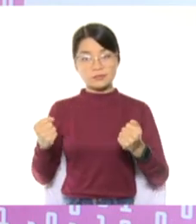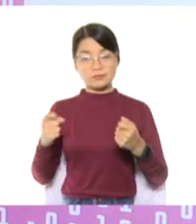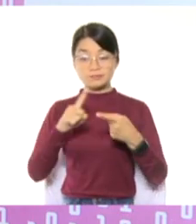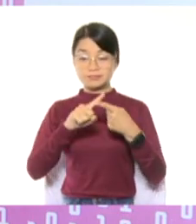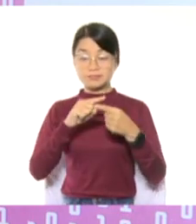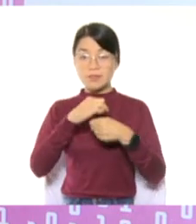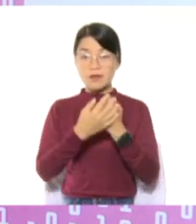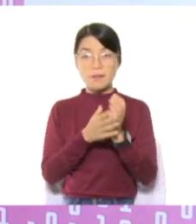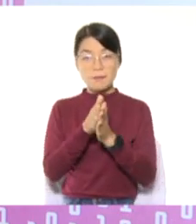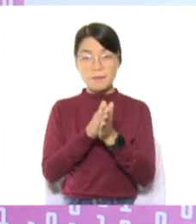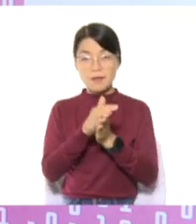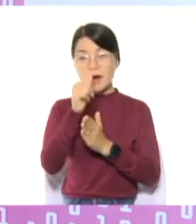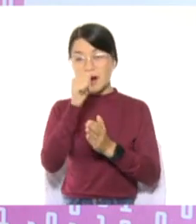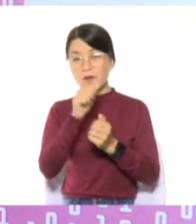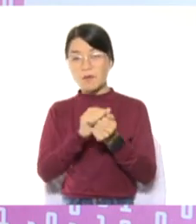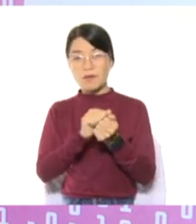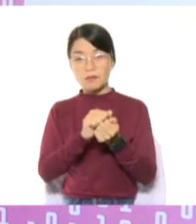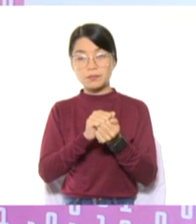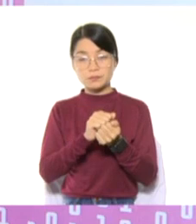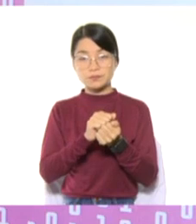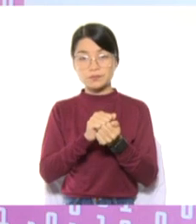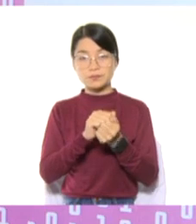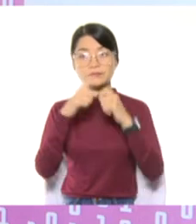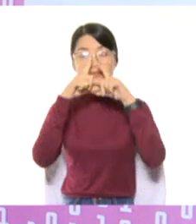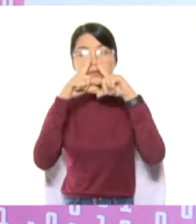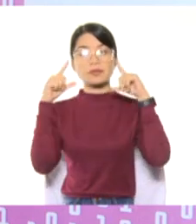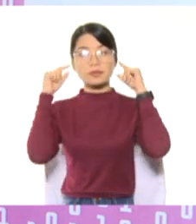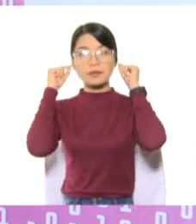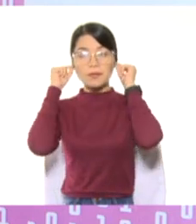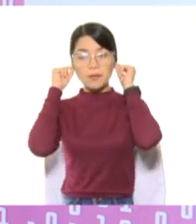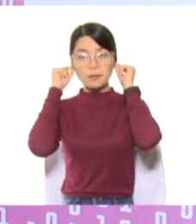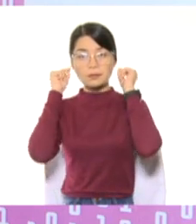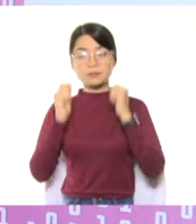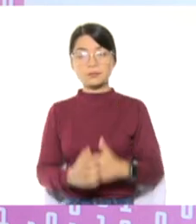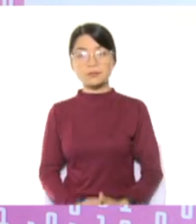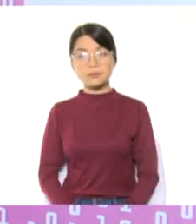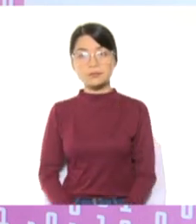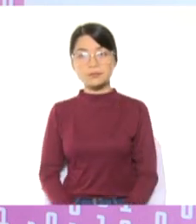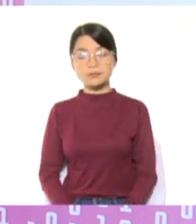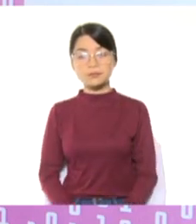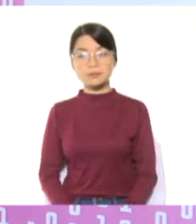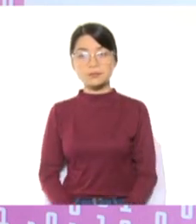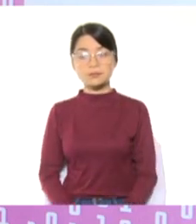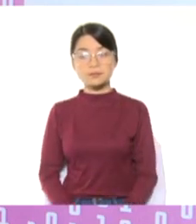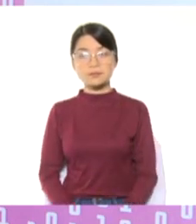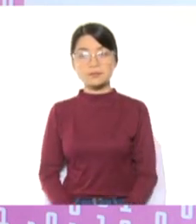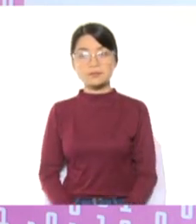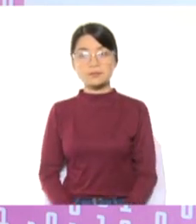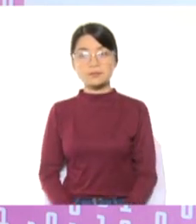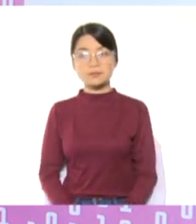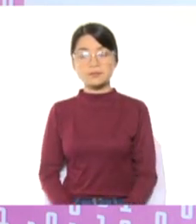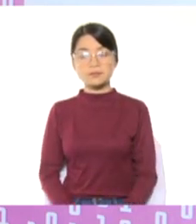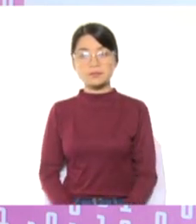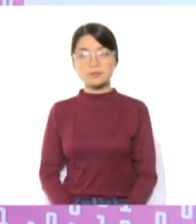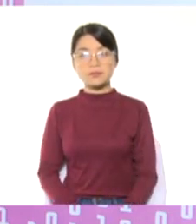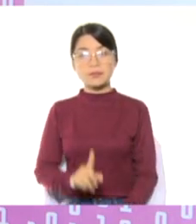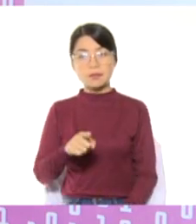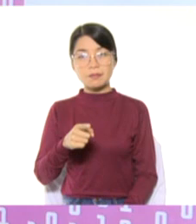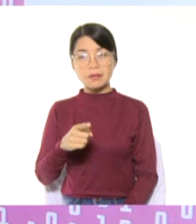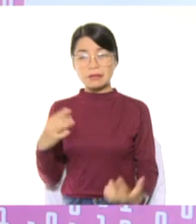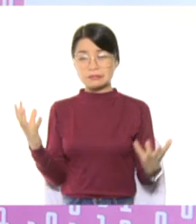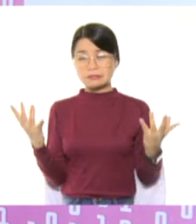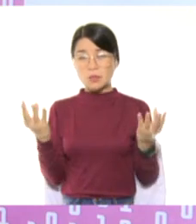lavar frecuentemente sus manos con agua y jabón, usar correctamente el tapabocas o mascarilla y por supuesto evitar